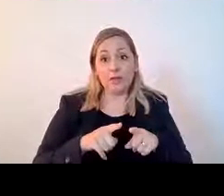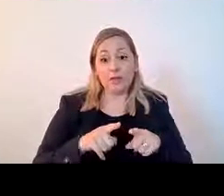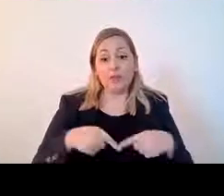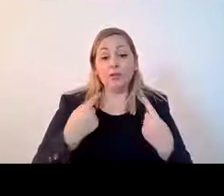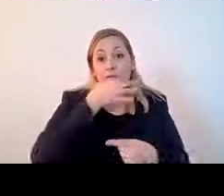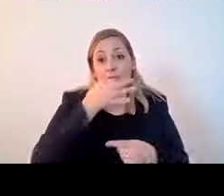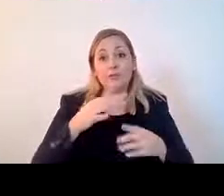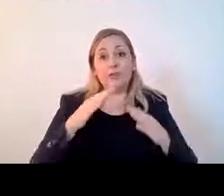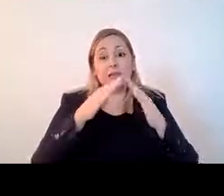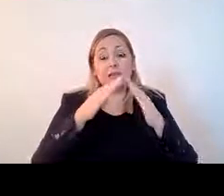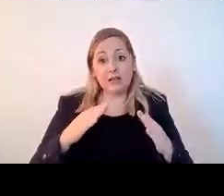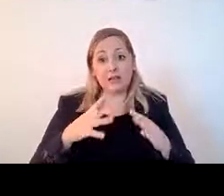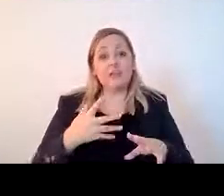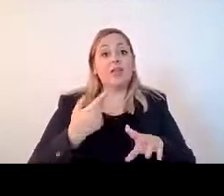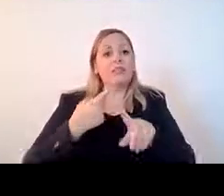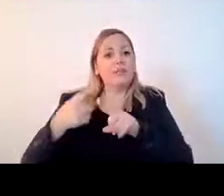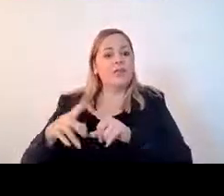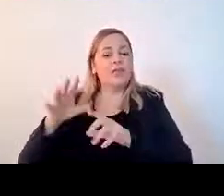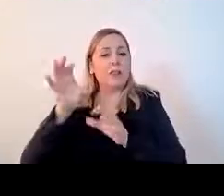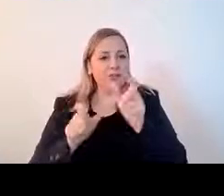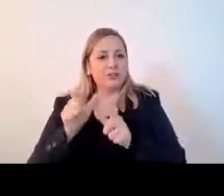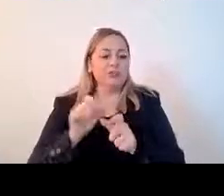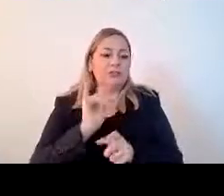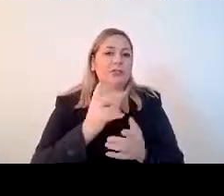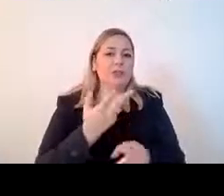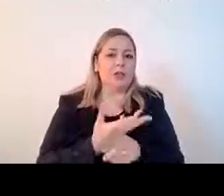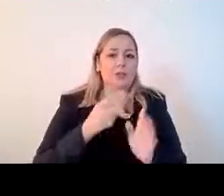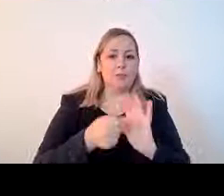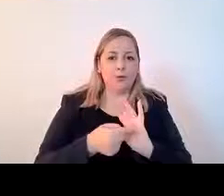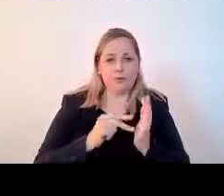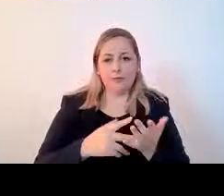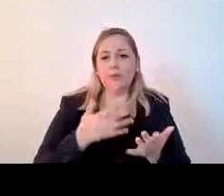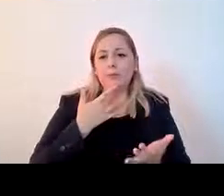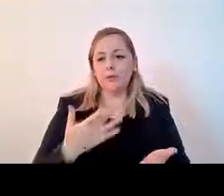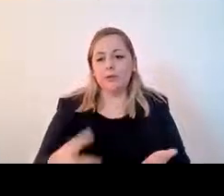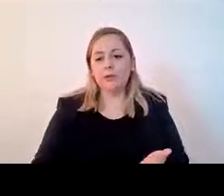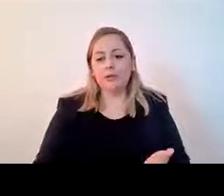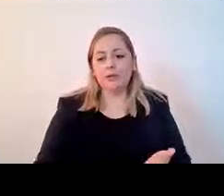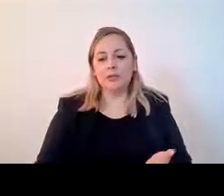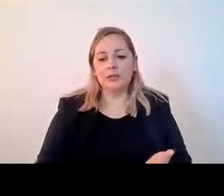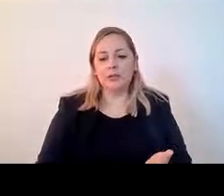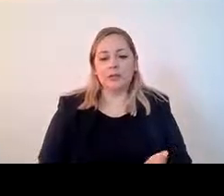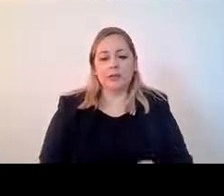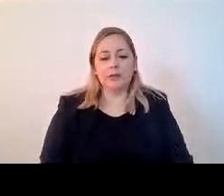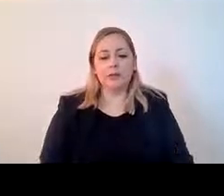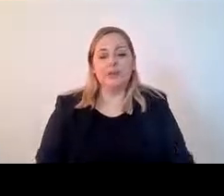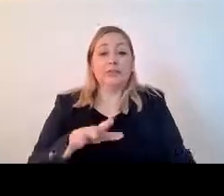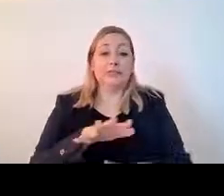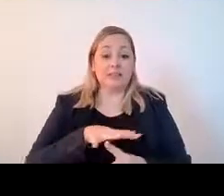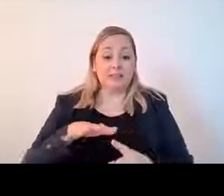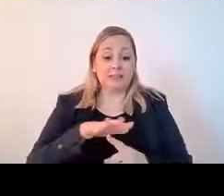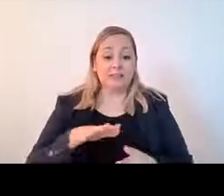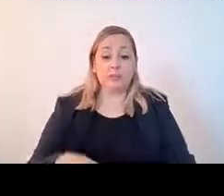una casa que hay varios miembros, claro que genera problemas, porque este tipo de situaciones